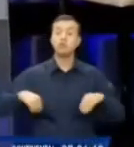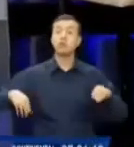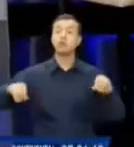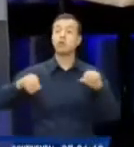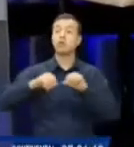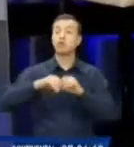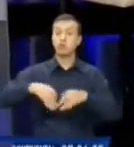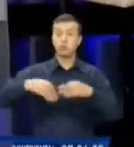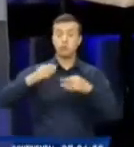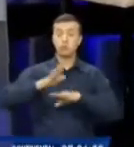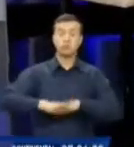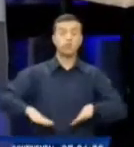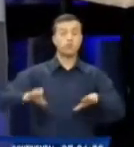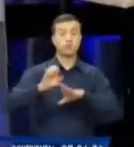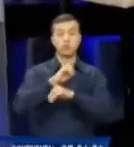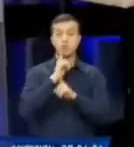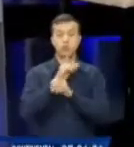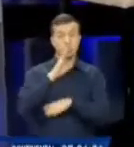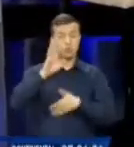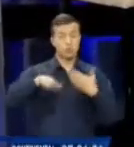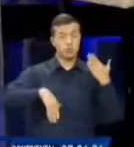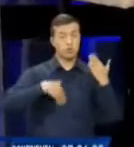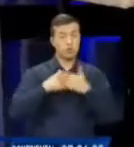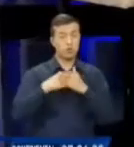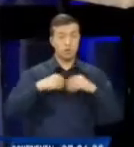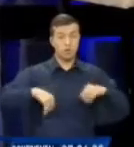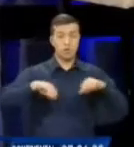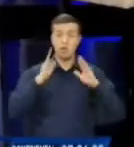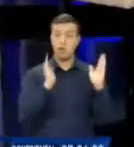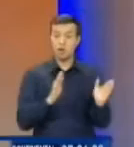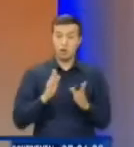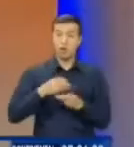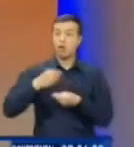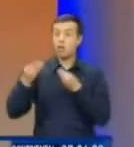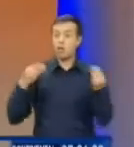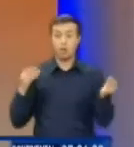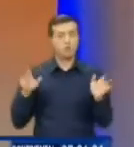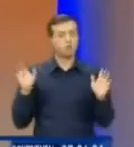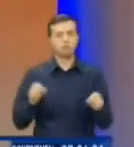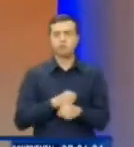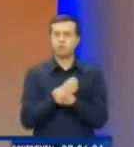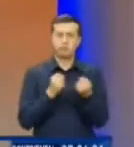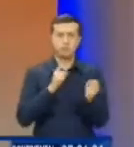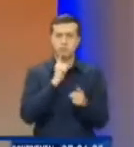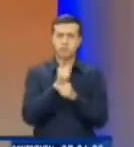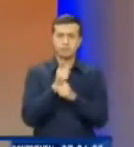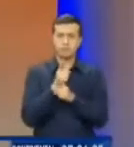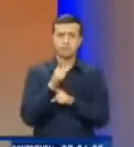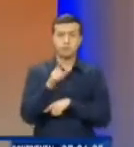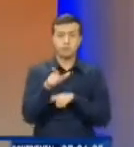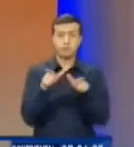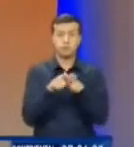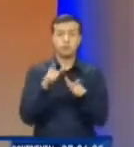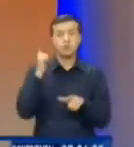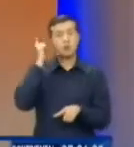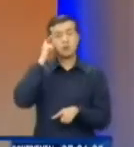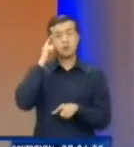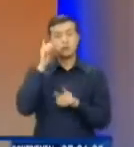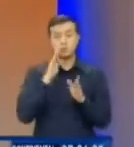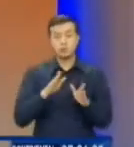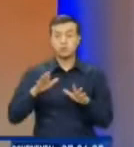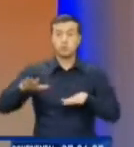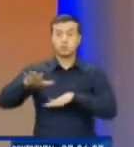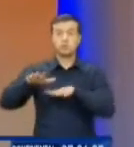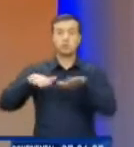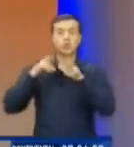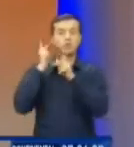efectivamente en el país es decir no toda la tierra se puede redistribuir hay tierras que están que son consideradas para la